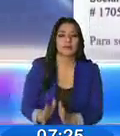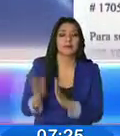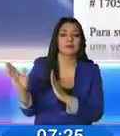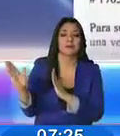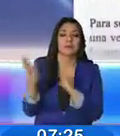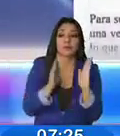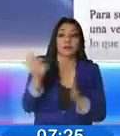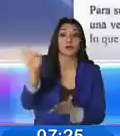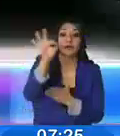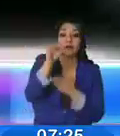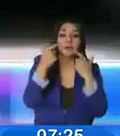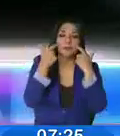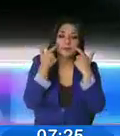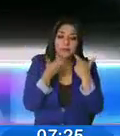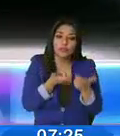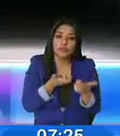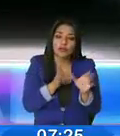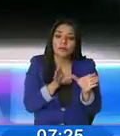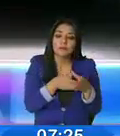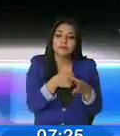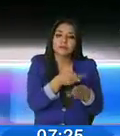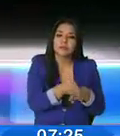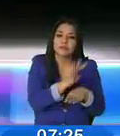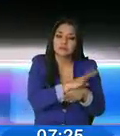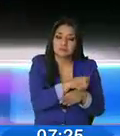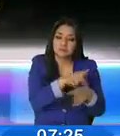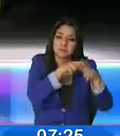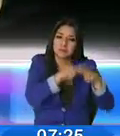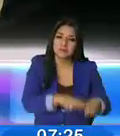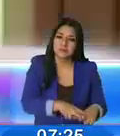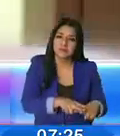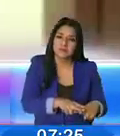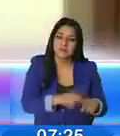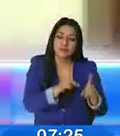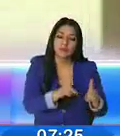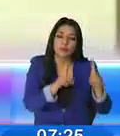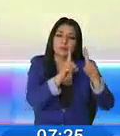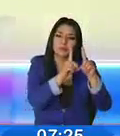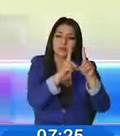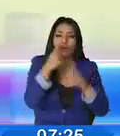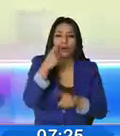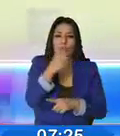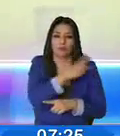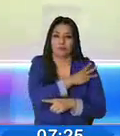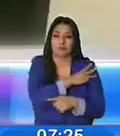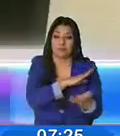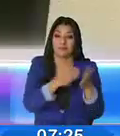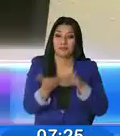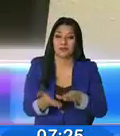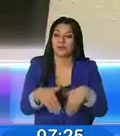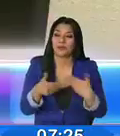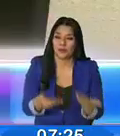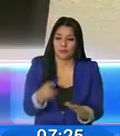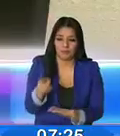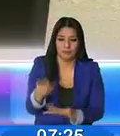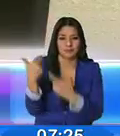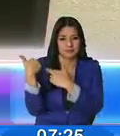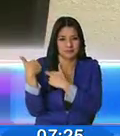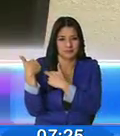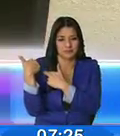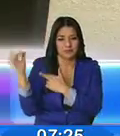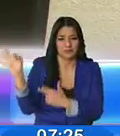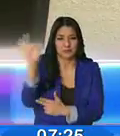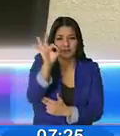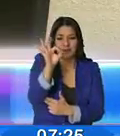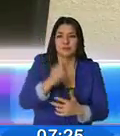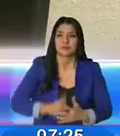Transitorio como veedor de la Comisión Legislativa que analiza la documentación relacionada con la muerte del general Jorge Gabela. Básicamente es para